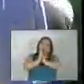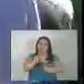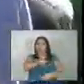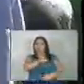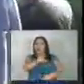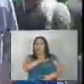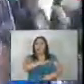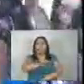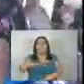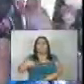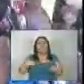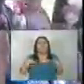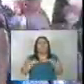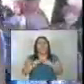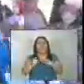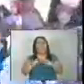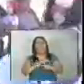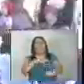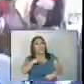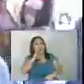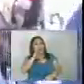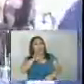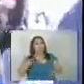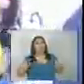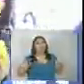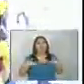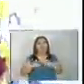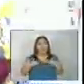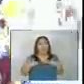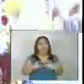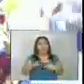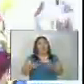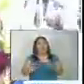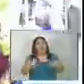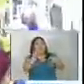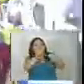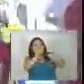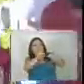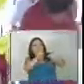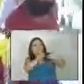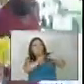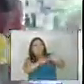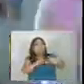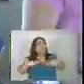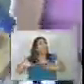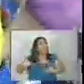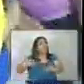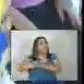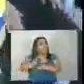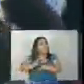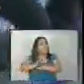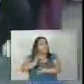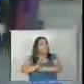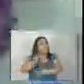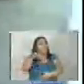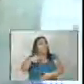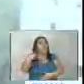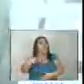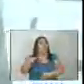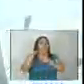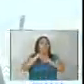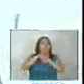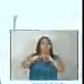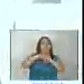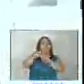de otras familias. Pero asegura que también hay otros motivos por los que cada año participa en esta tradición de la